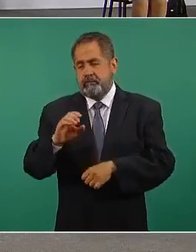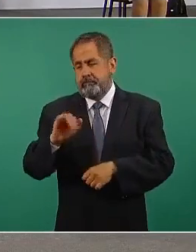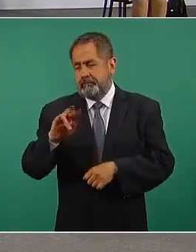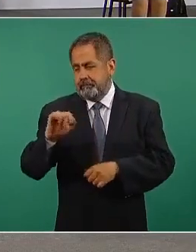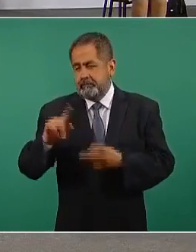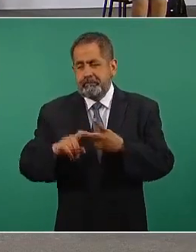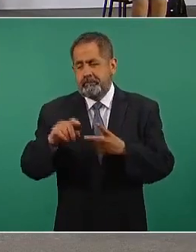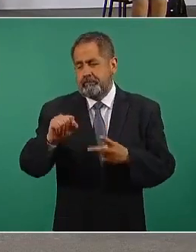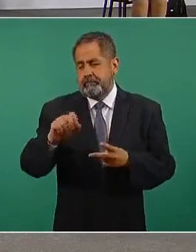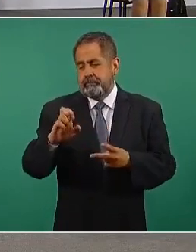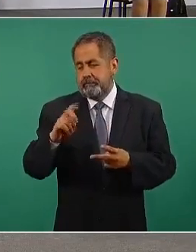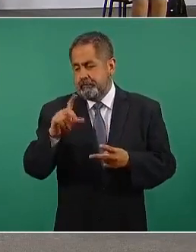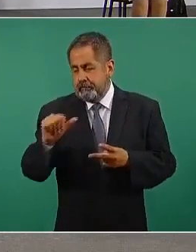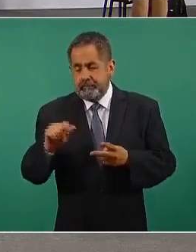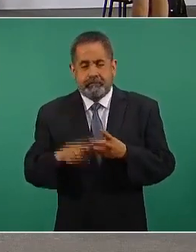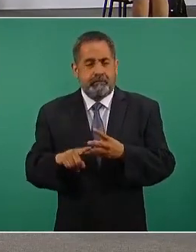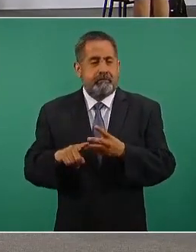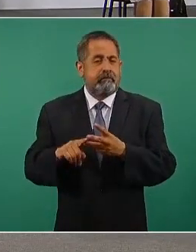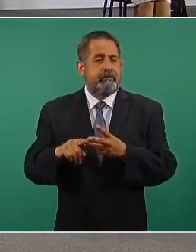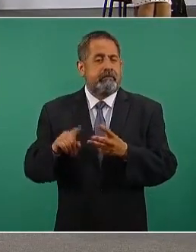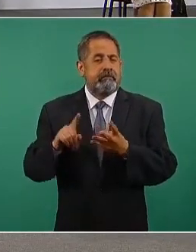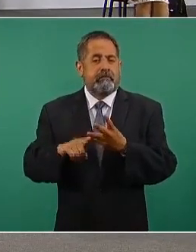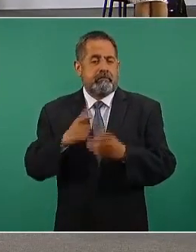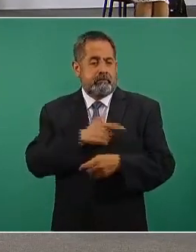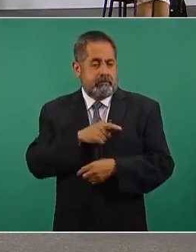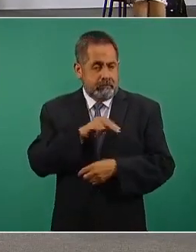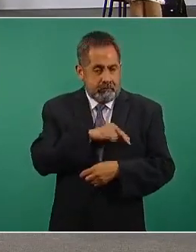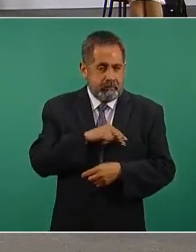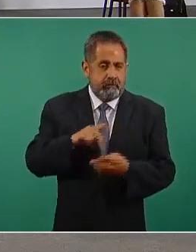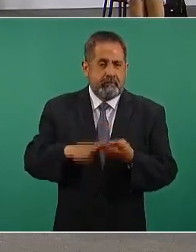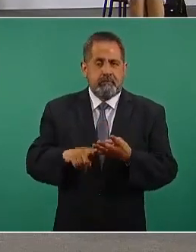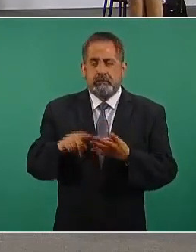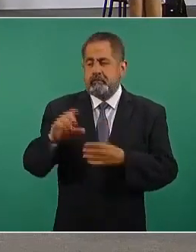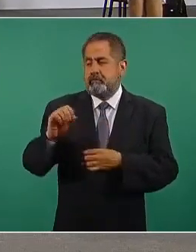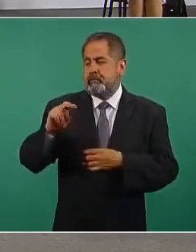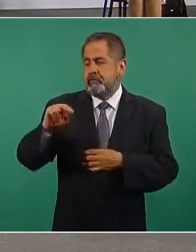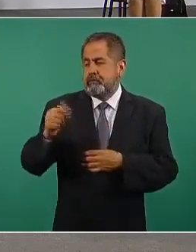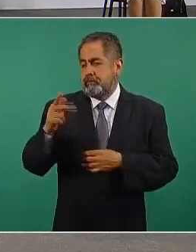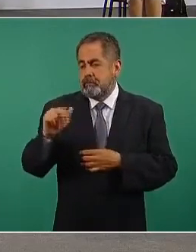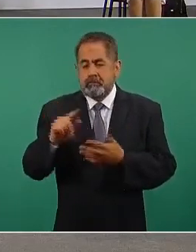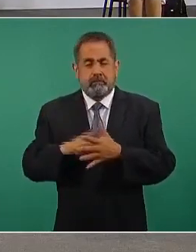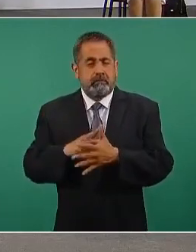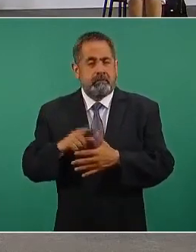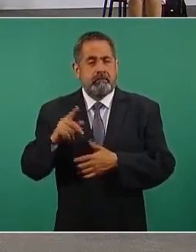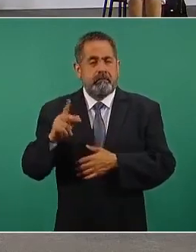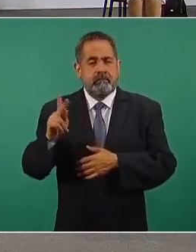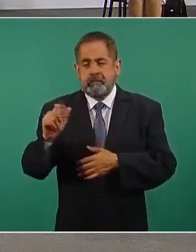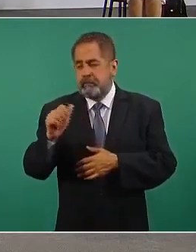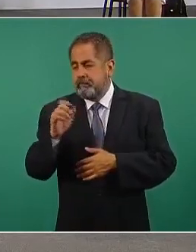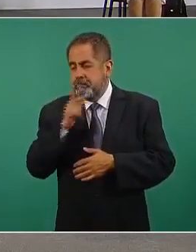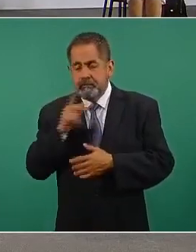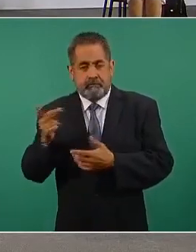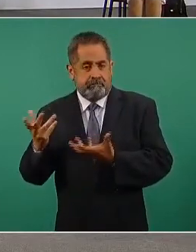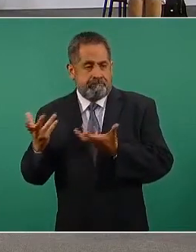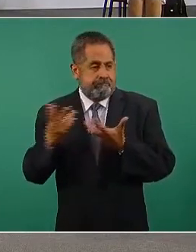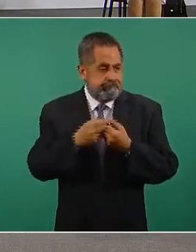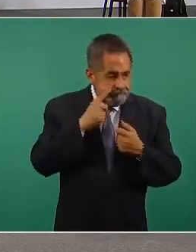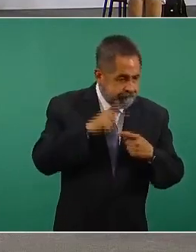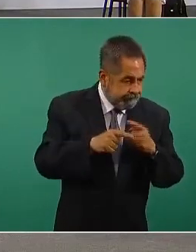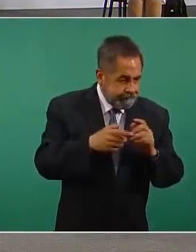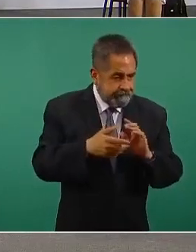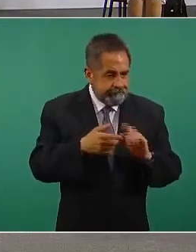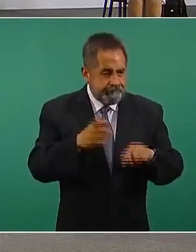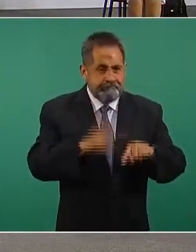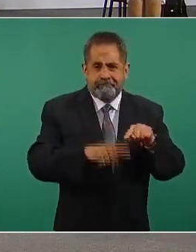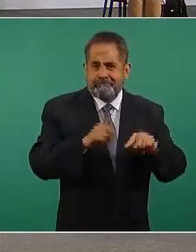SEMAR, Seguridad Pública y Protección Ciudadana, Guardia Nacional, Seguridad Física de Pemex y Conagua. Iniciamos la contención y